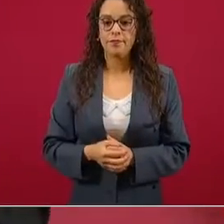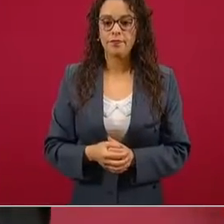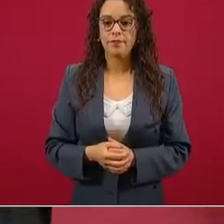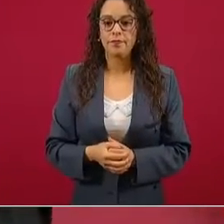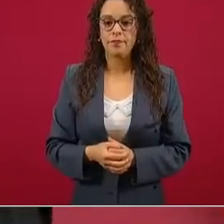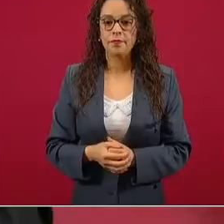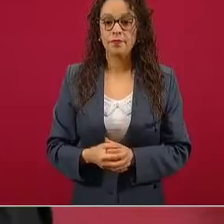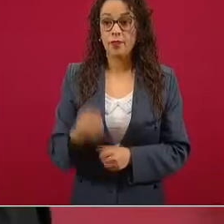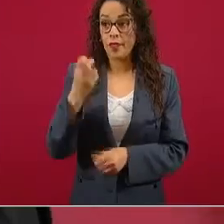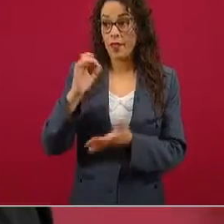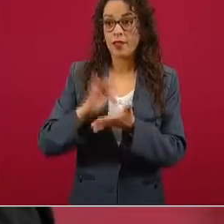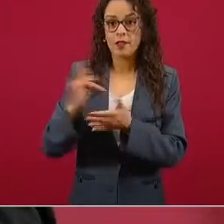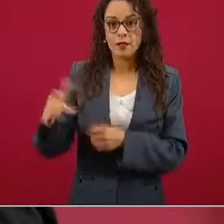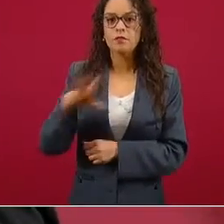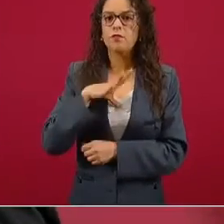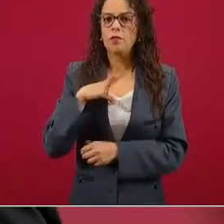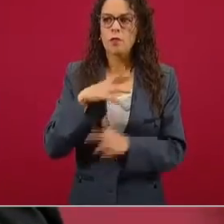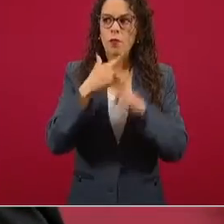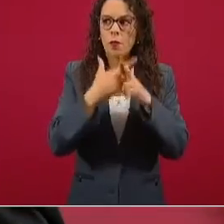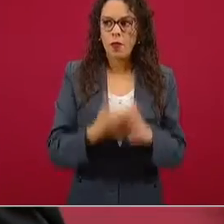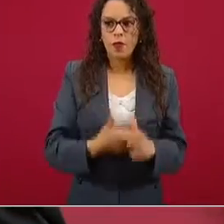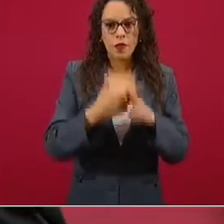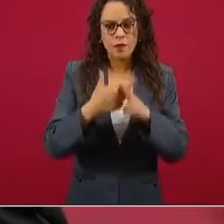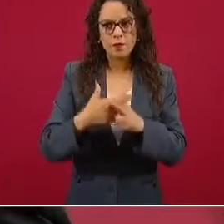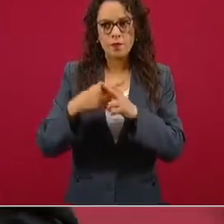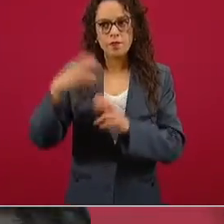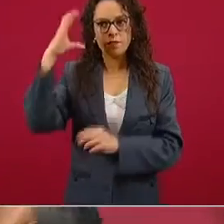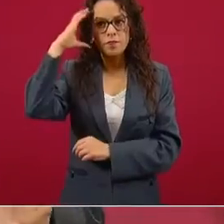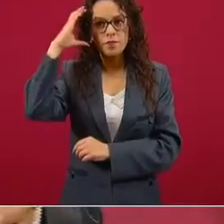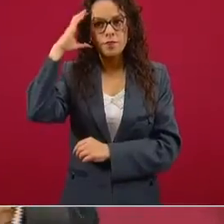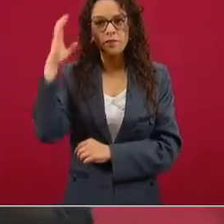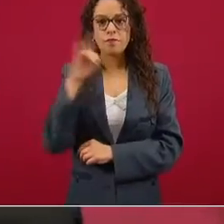disponibilidad de camas y